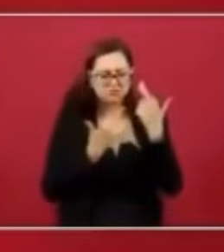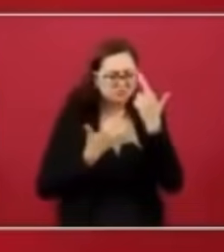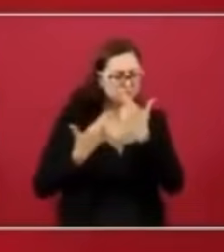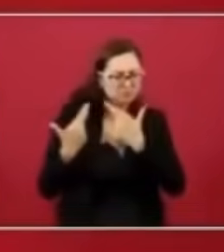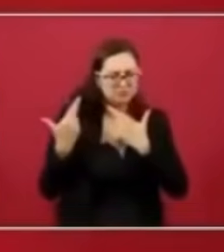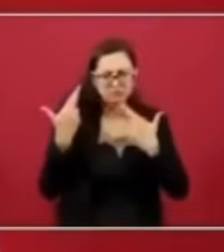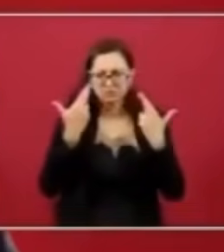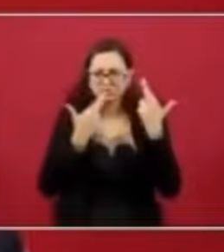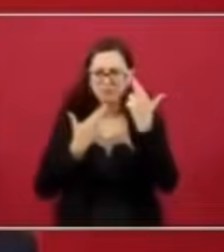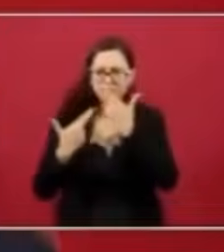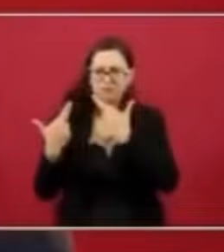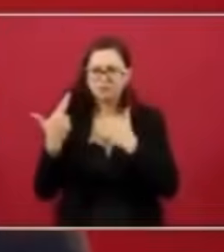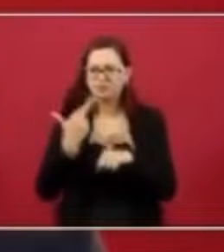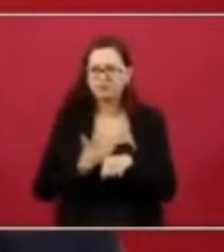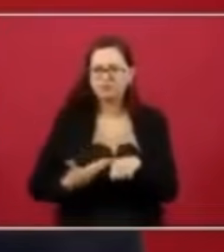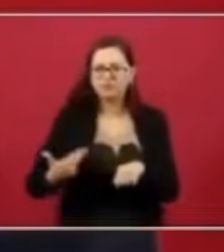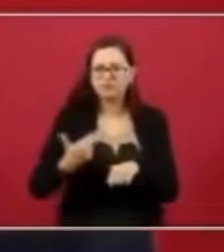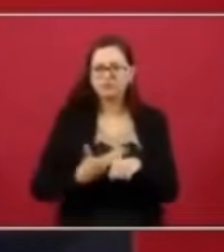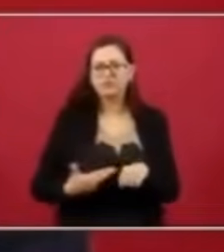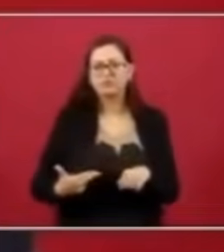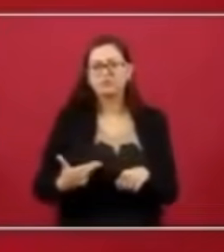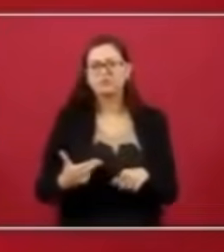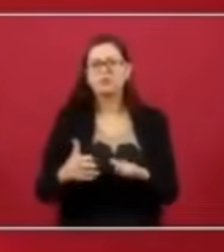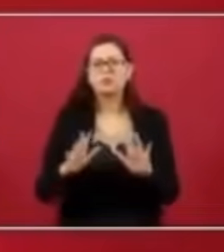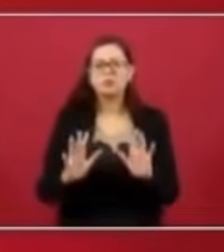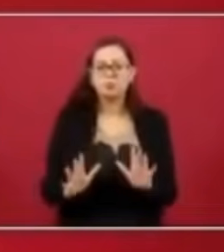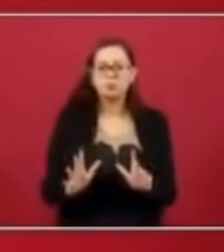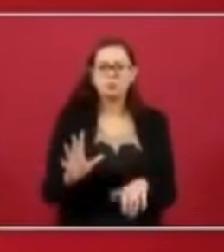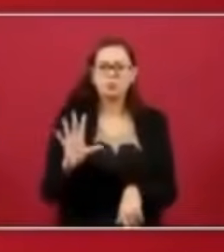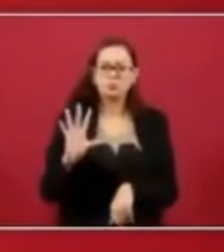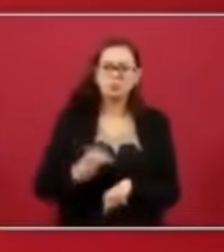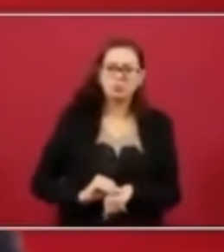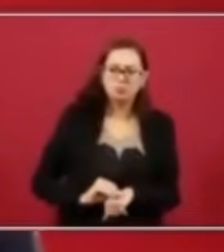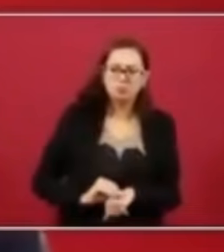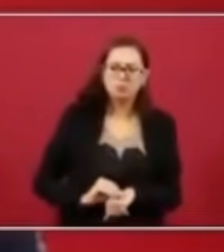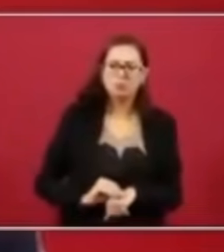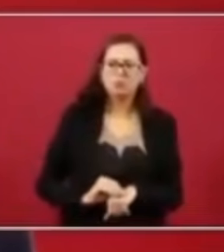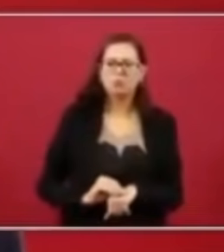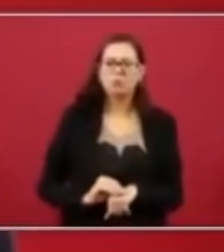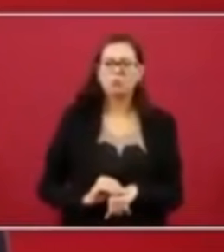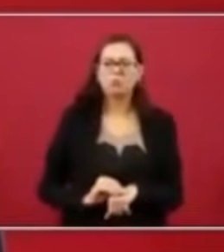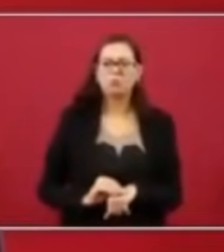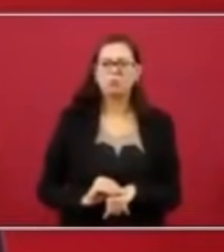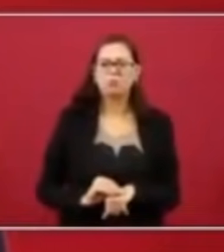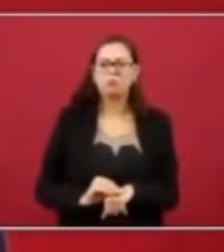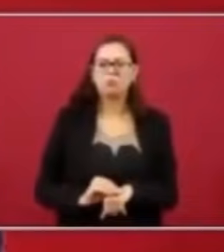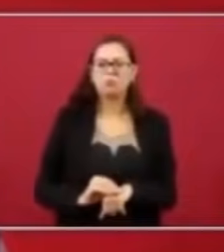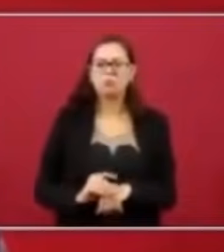revisar lo del consumo de